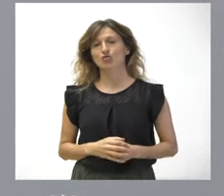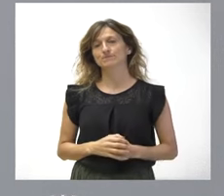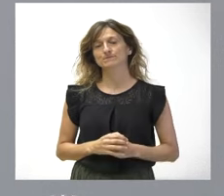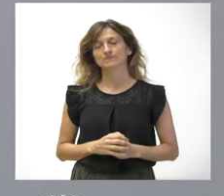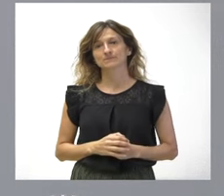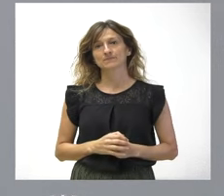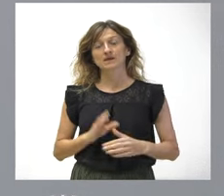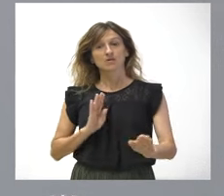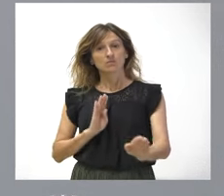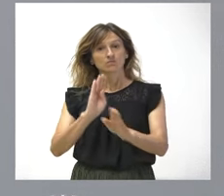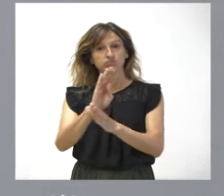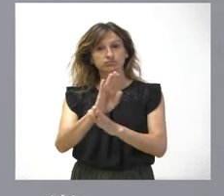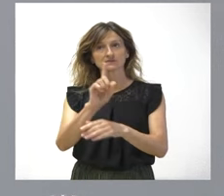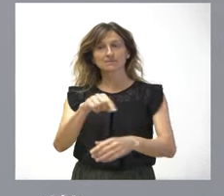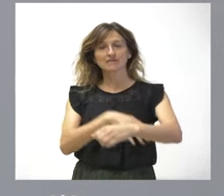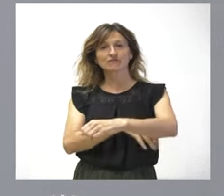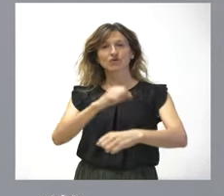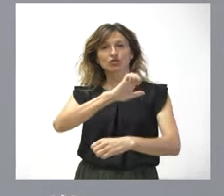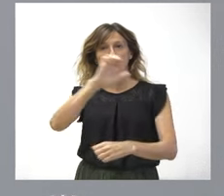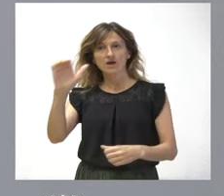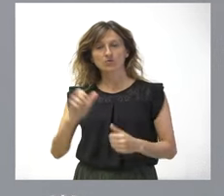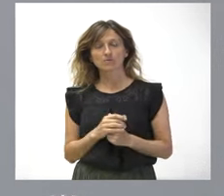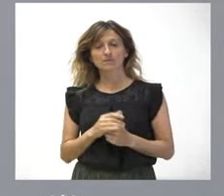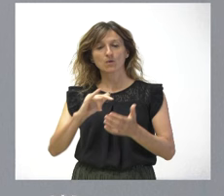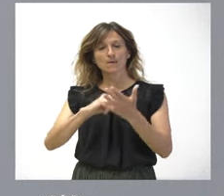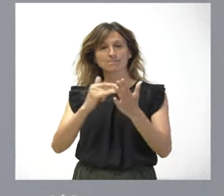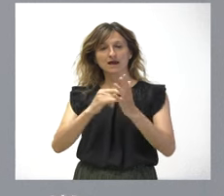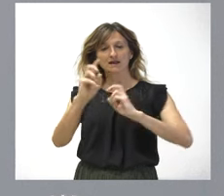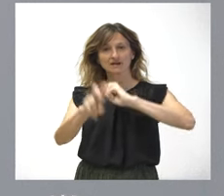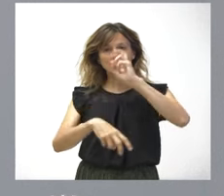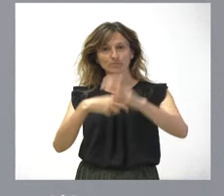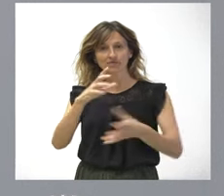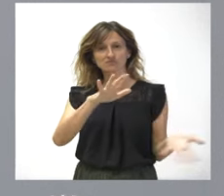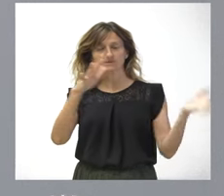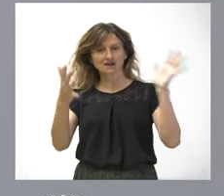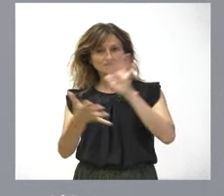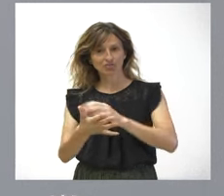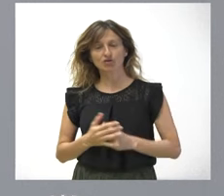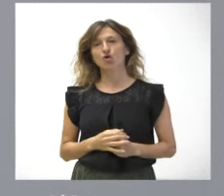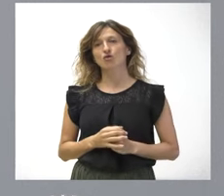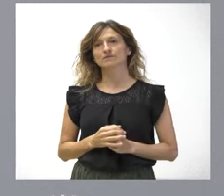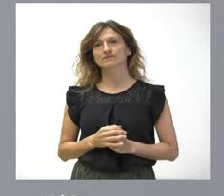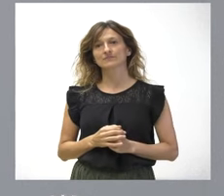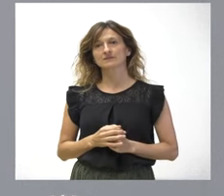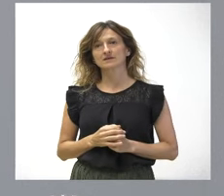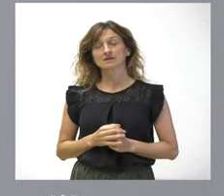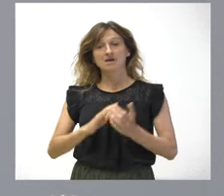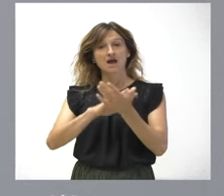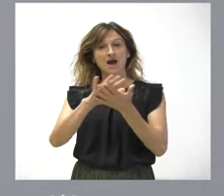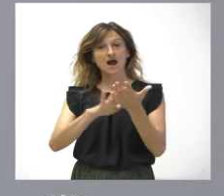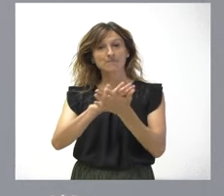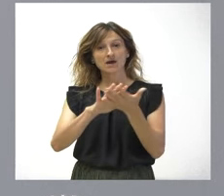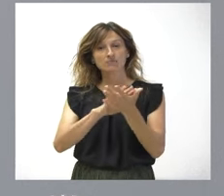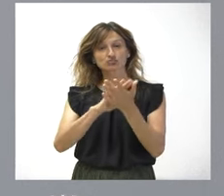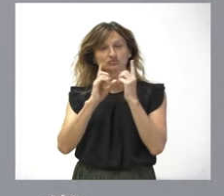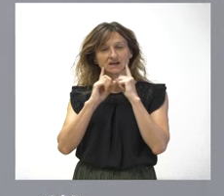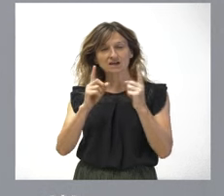se financia también con fondos europeos del plan de recuperación y transición eh eh estamos hablando en este caso